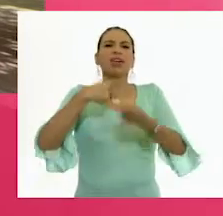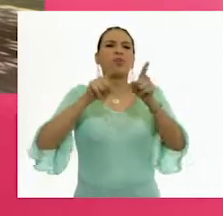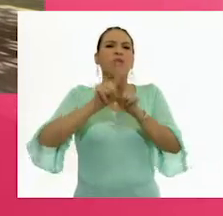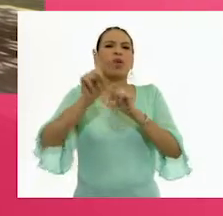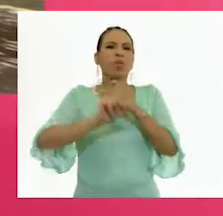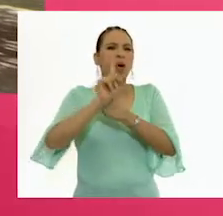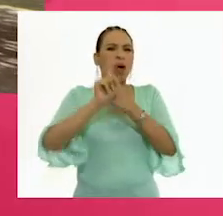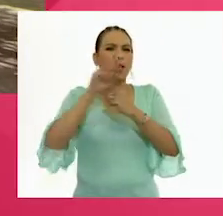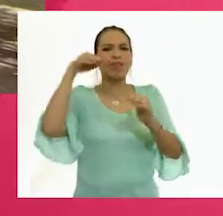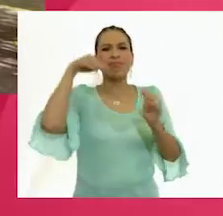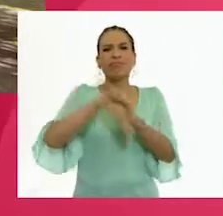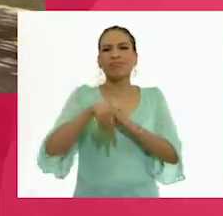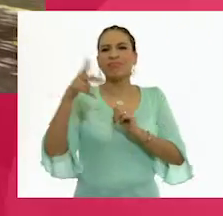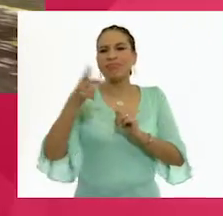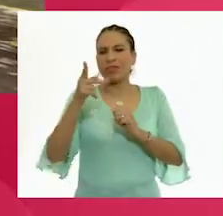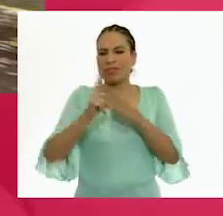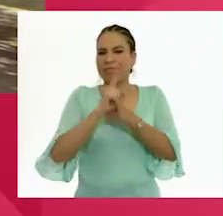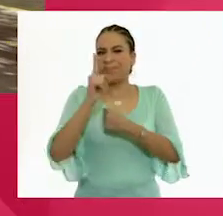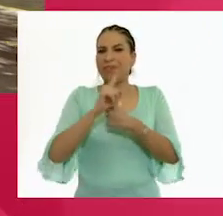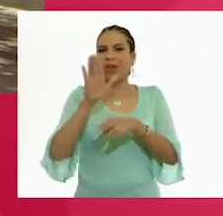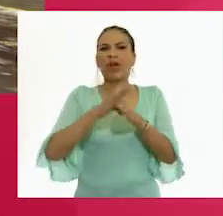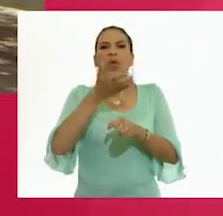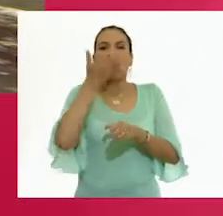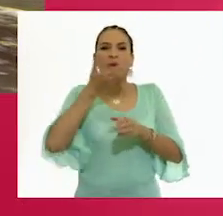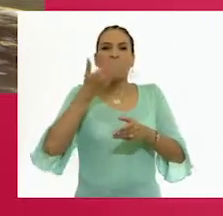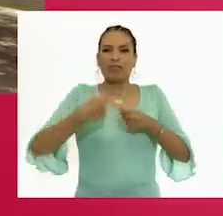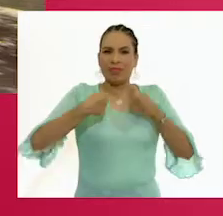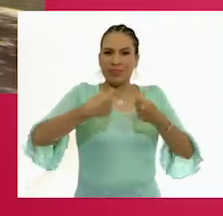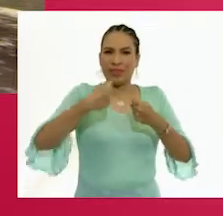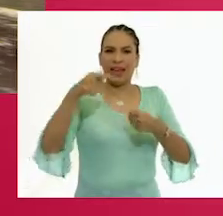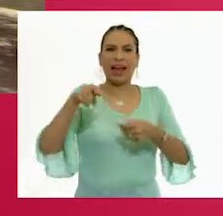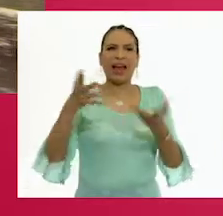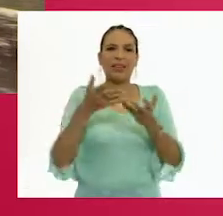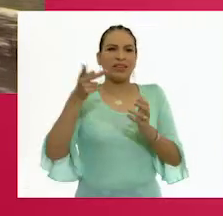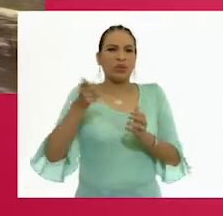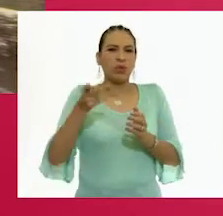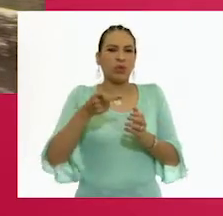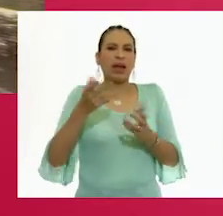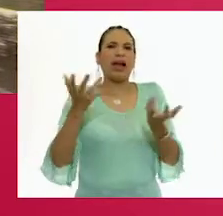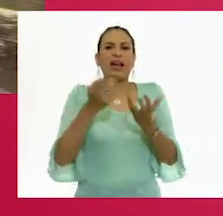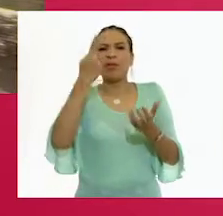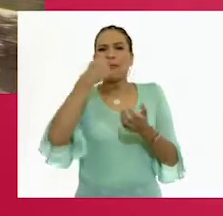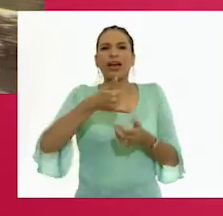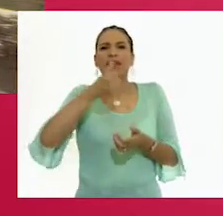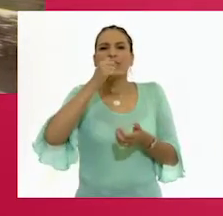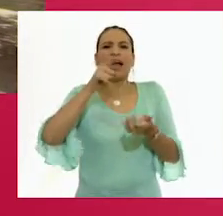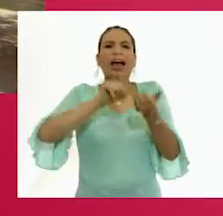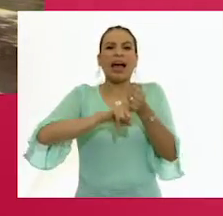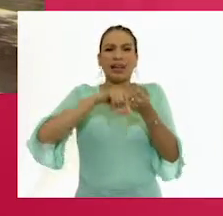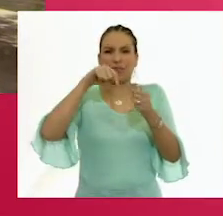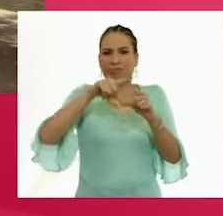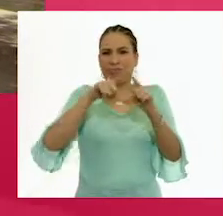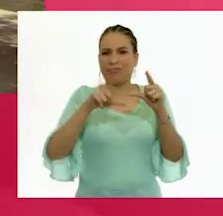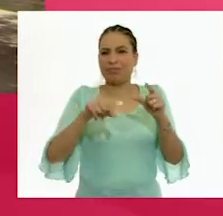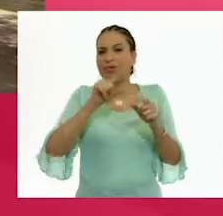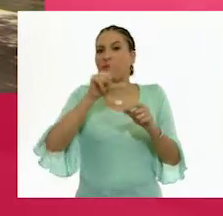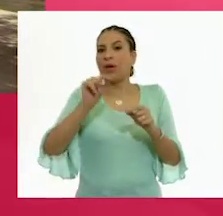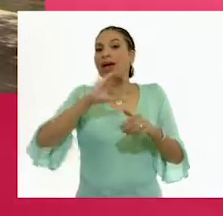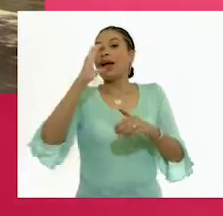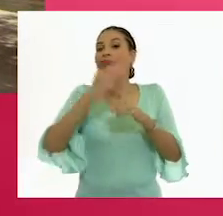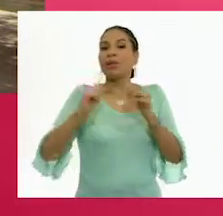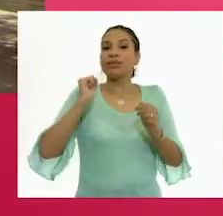este. Por tradición, el pulque se sigue elaborando, pero solamente para consumo interno. Al terminar el